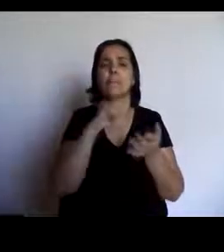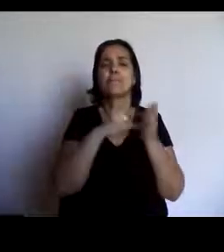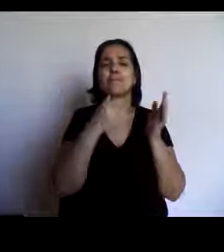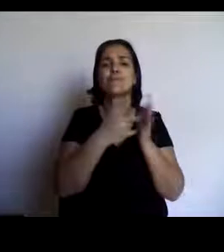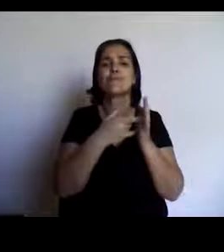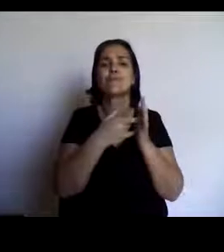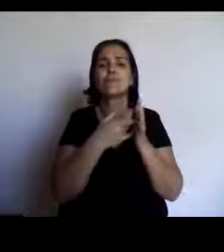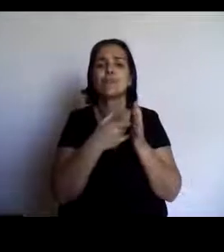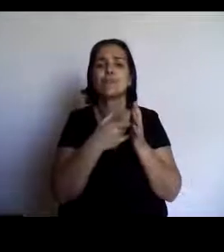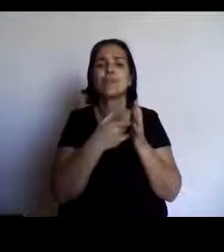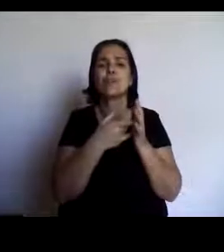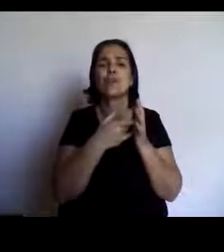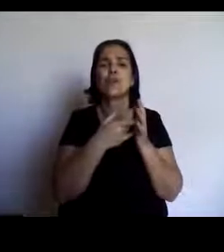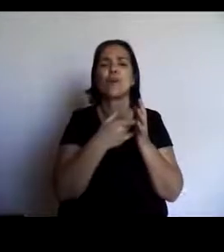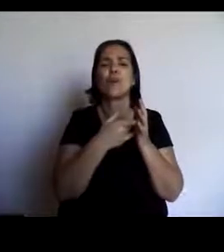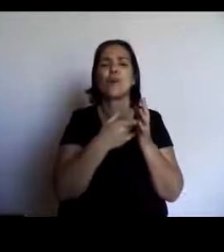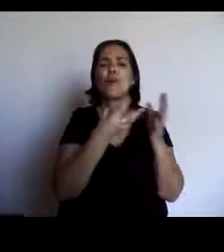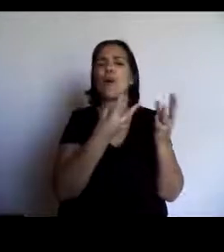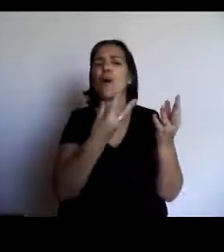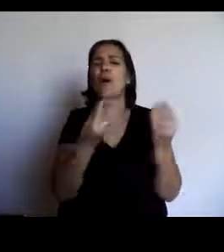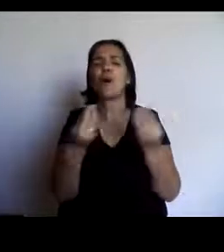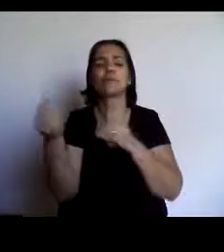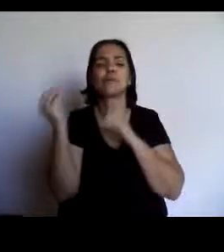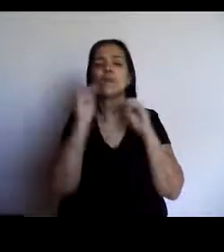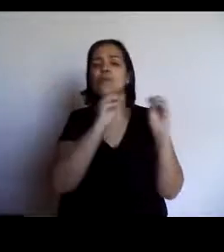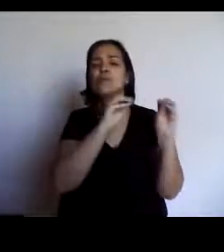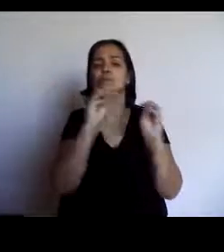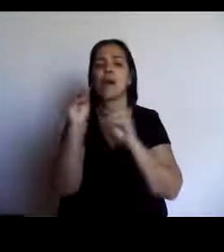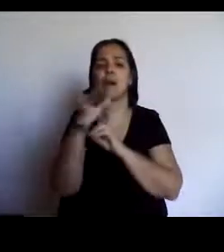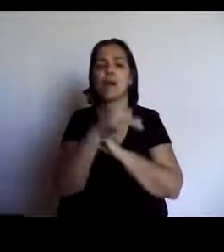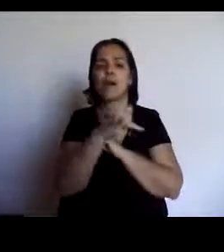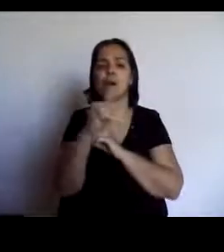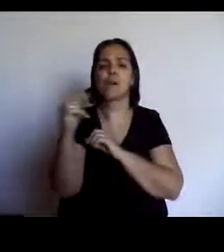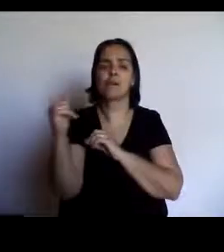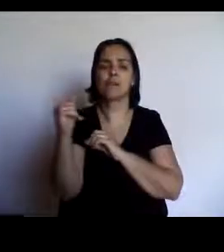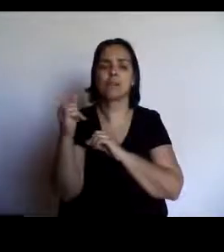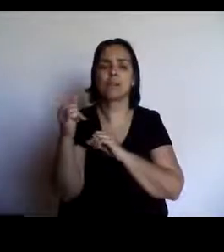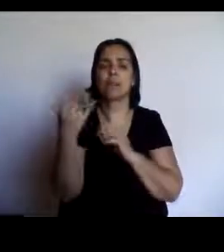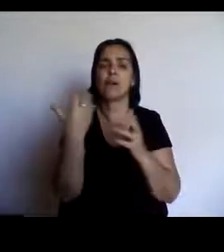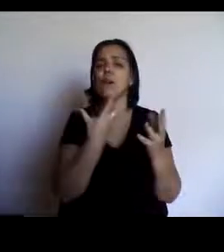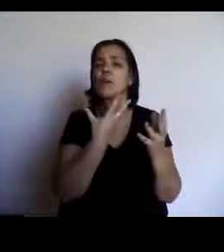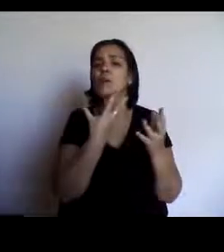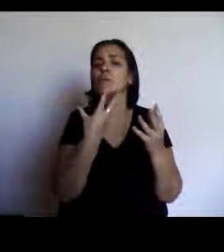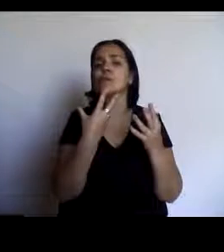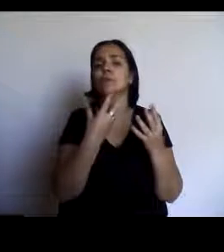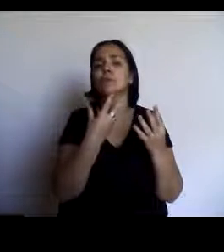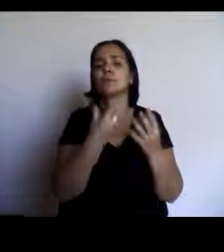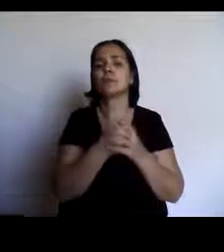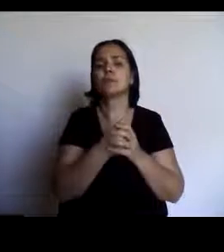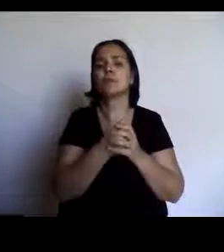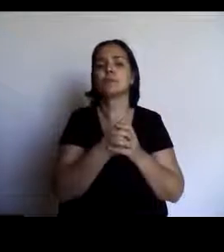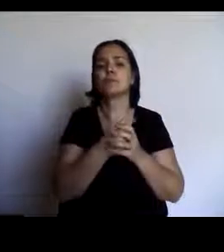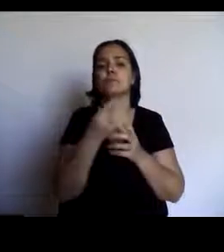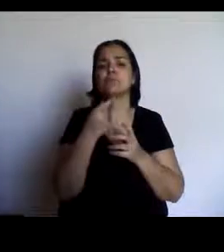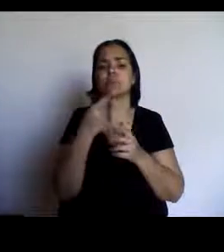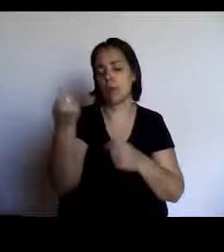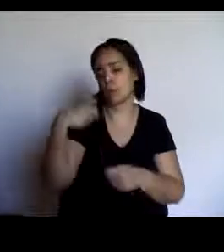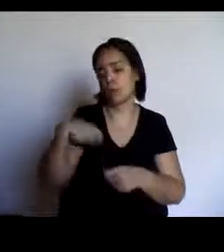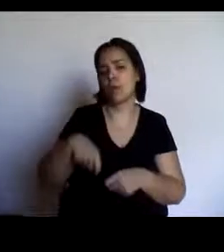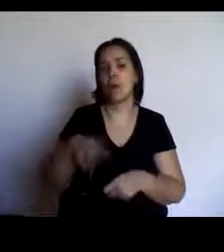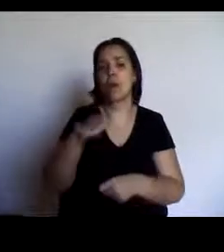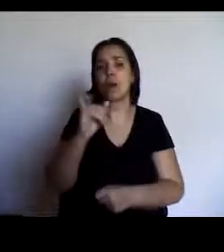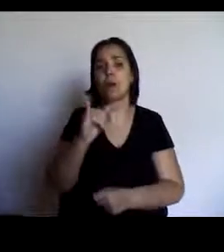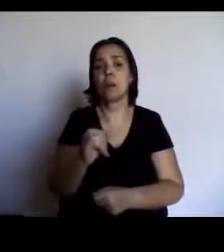muy importante. De formación que incluso algunos de ellos conllevan una profesionalización, puesto que muchos de